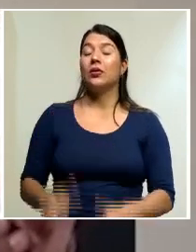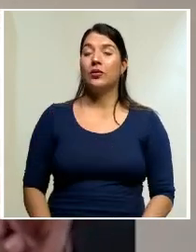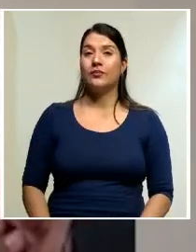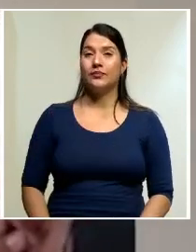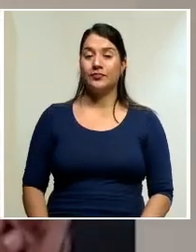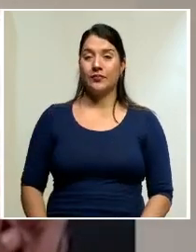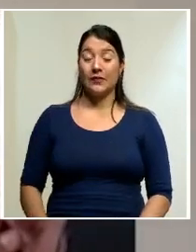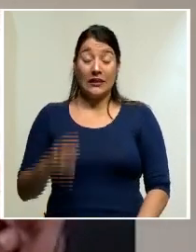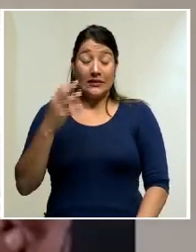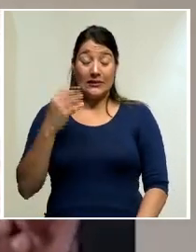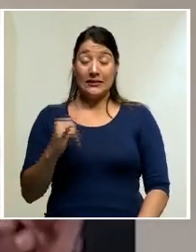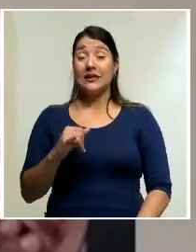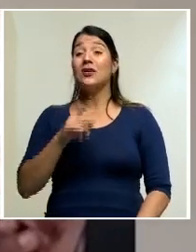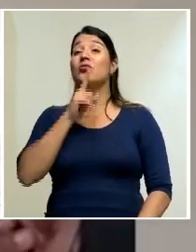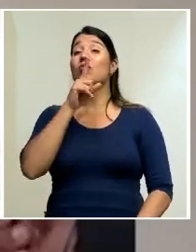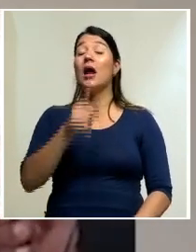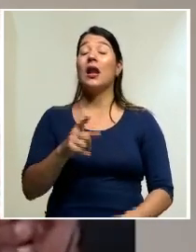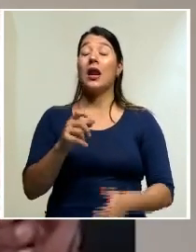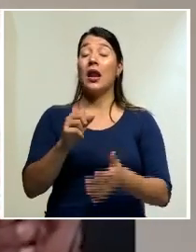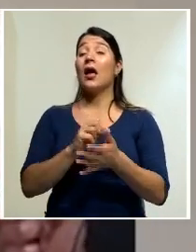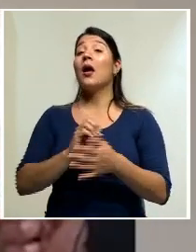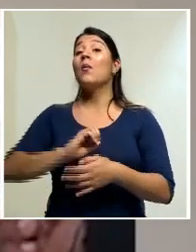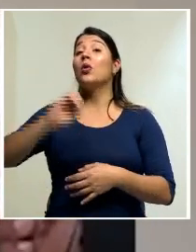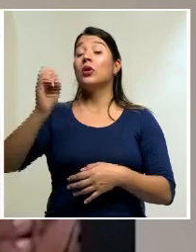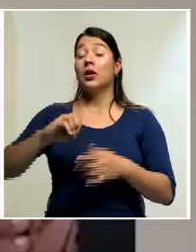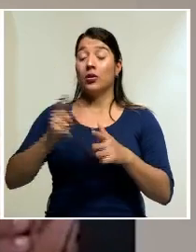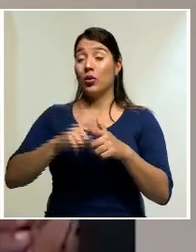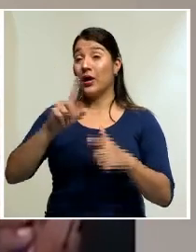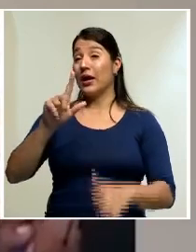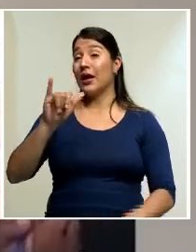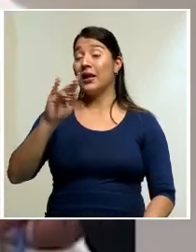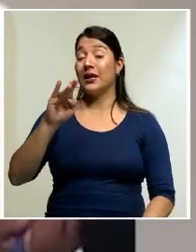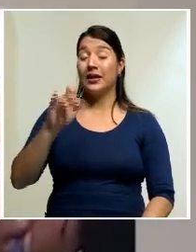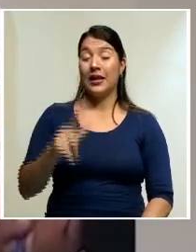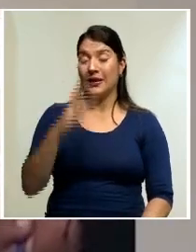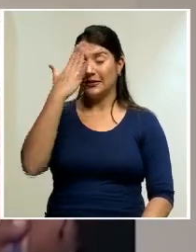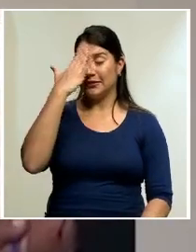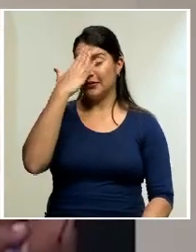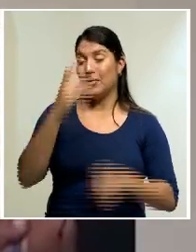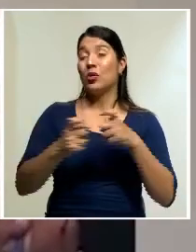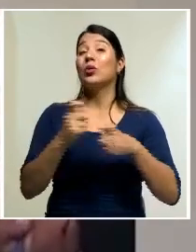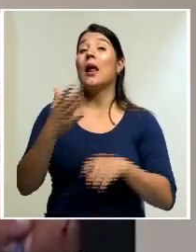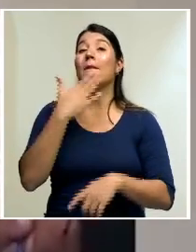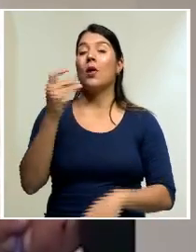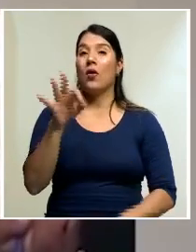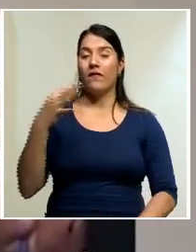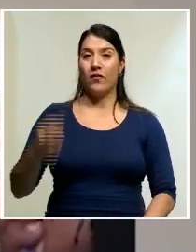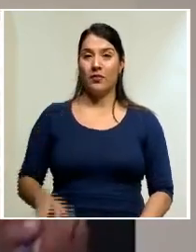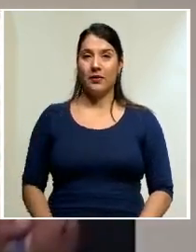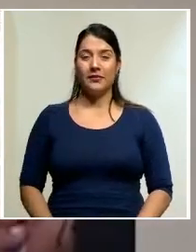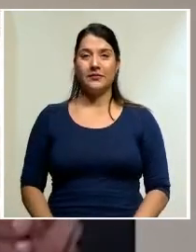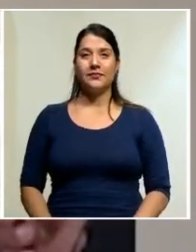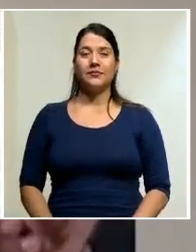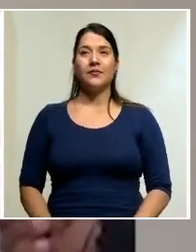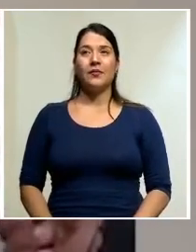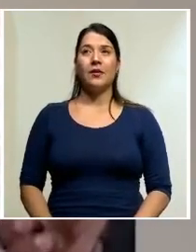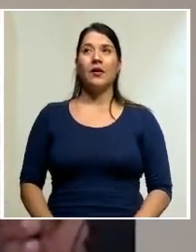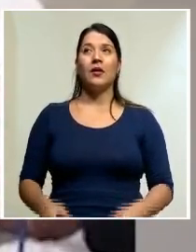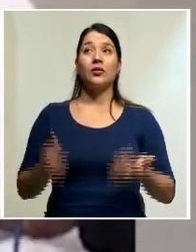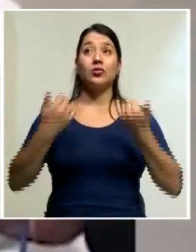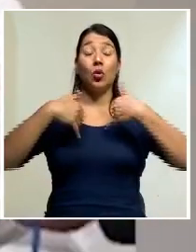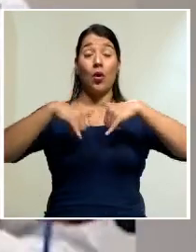de confirmarse el porcentaje, doña Linet lo sepa dirigir de la mejor forma. Aún